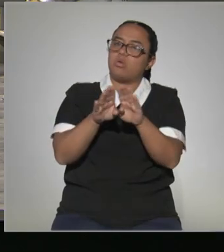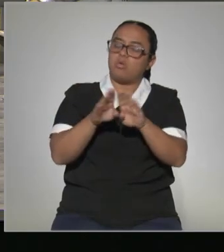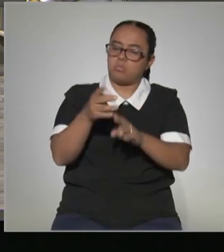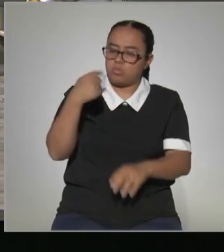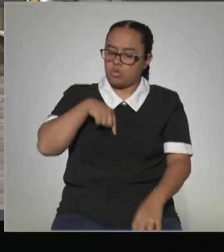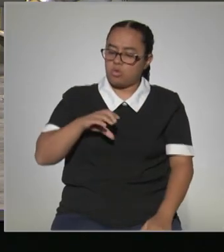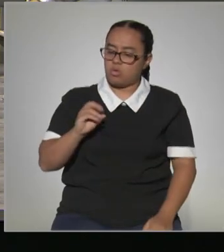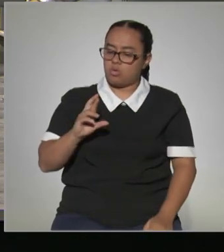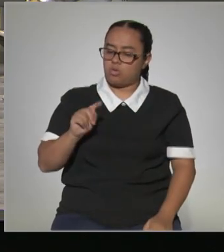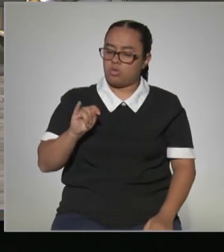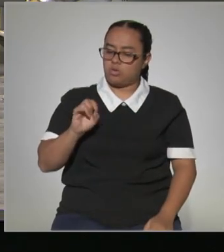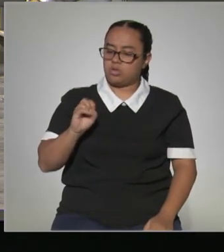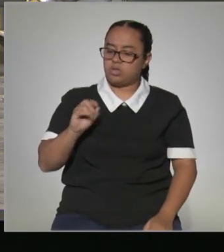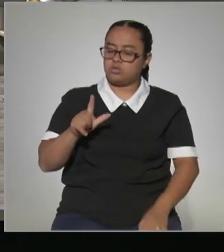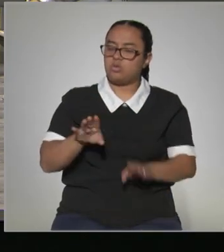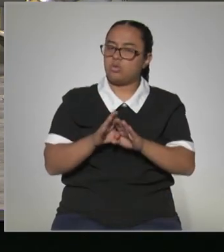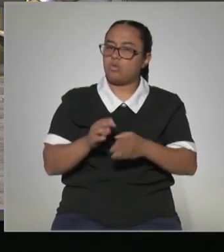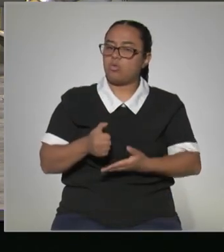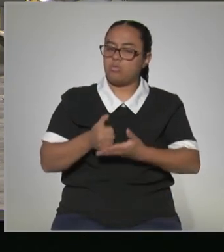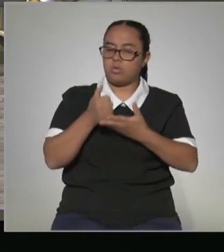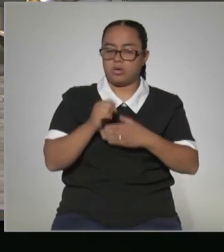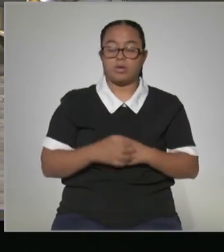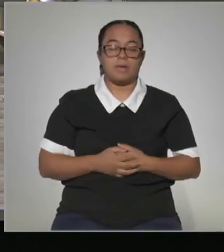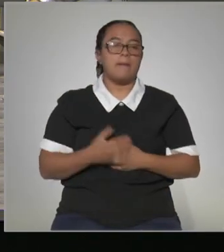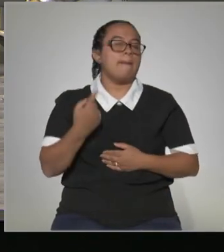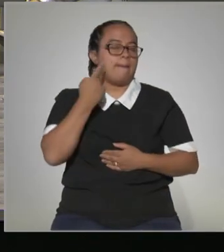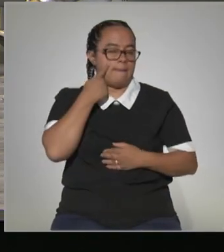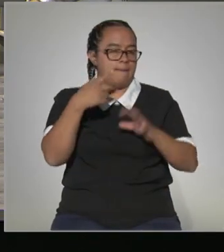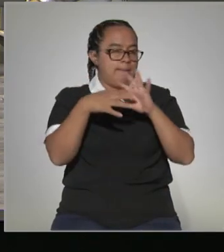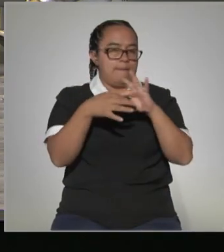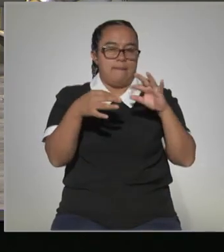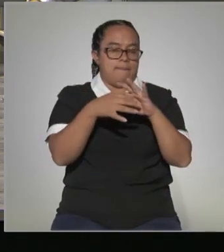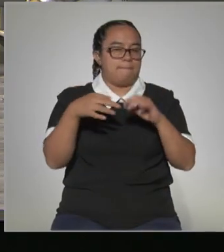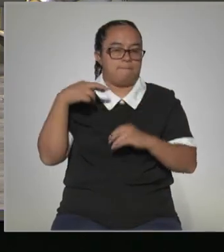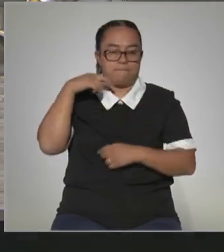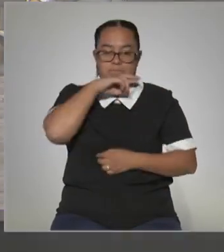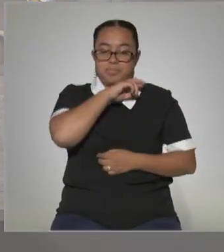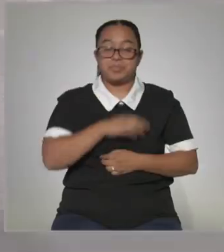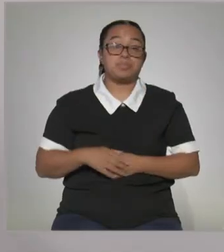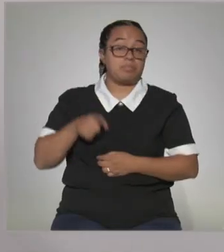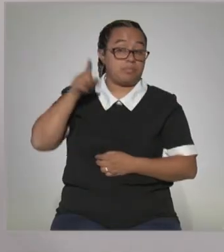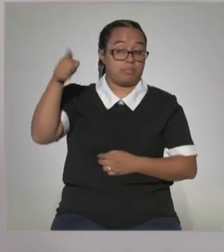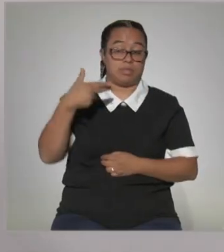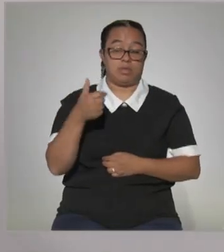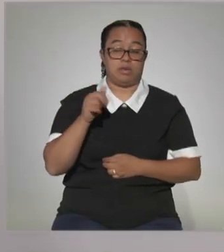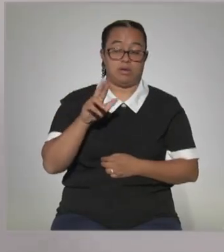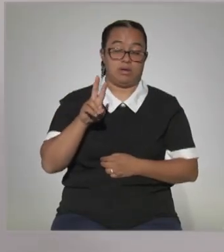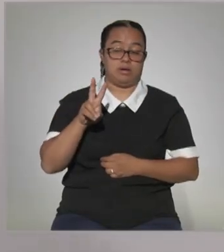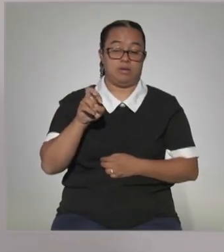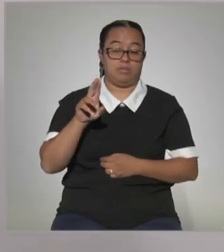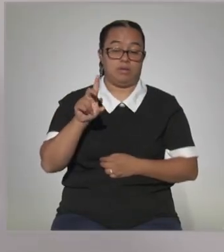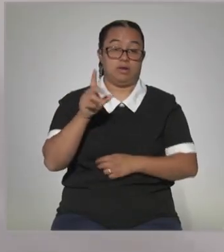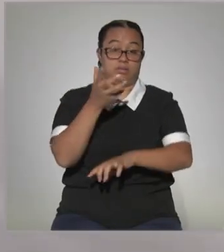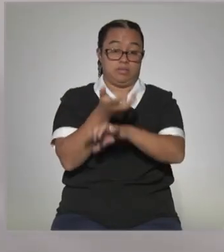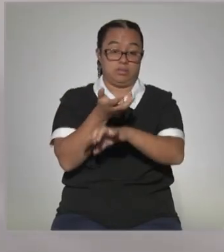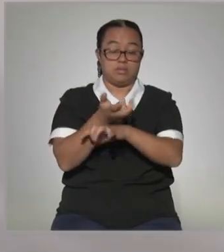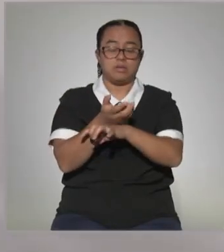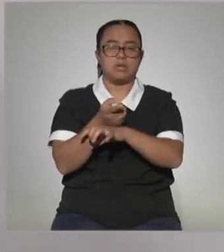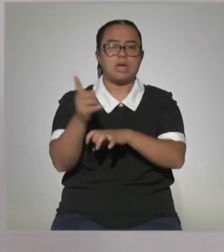cortisol? Voy a explicar una cosa rápido. En Harvard se hizo un estudio